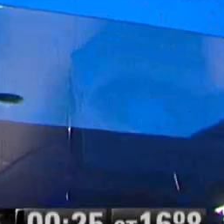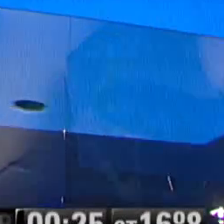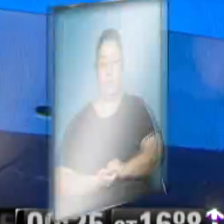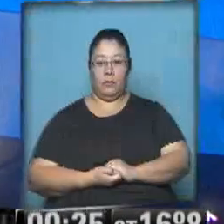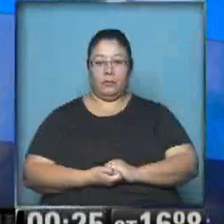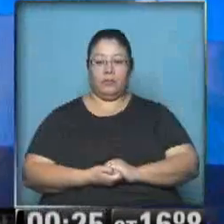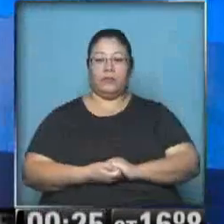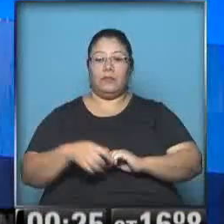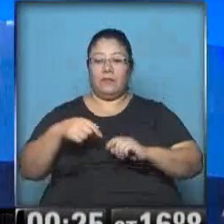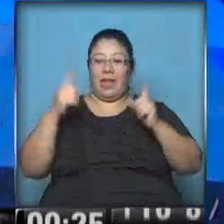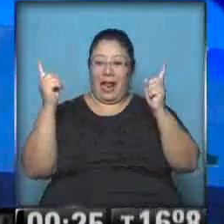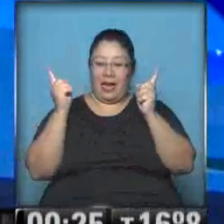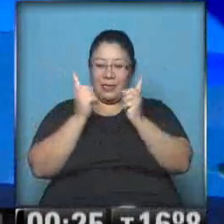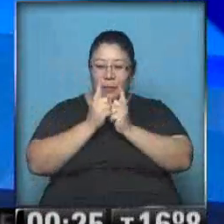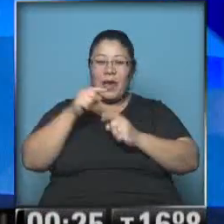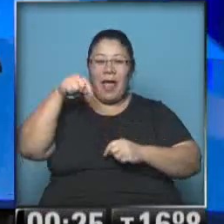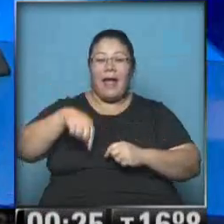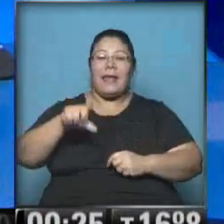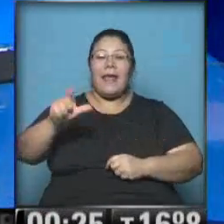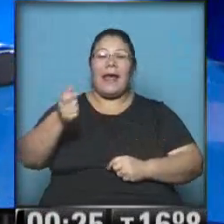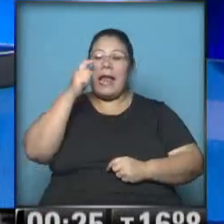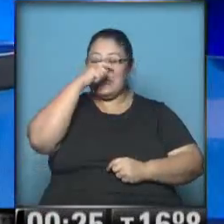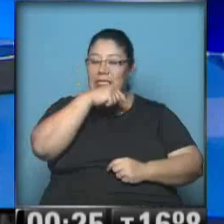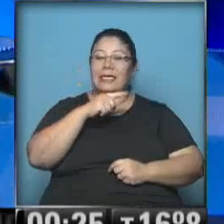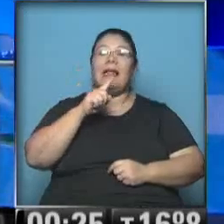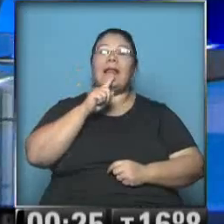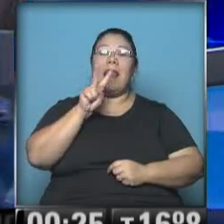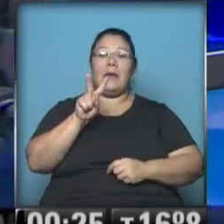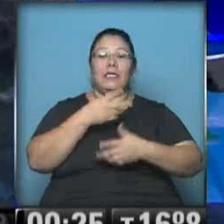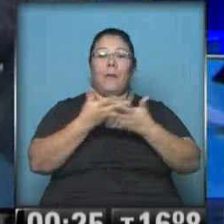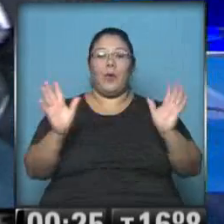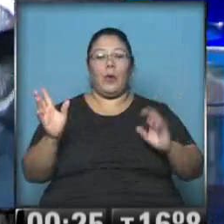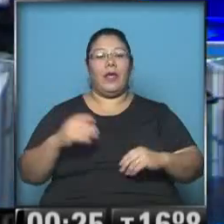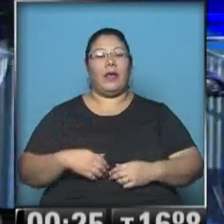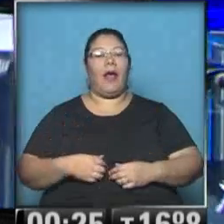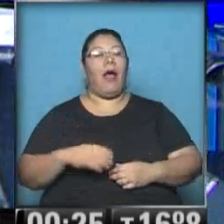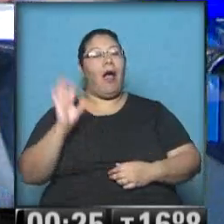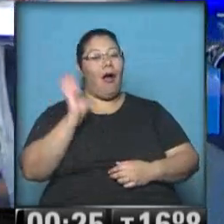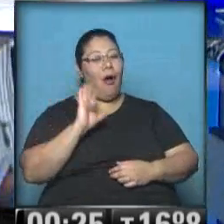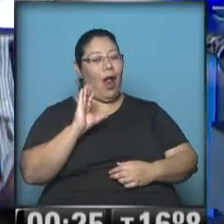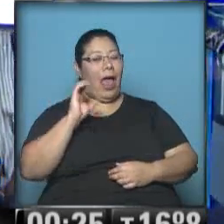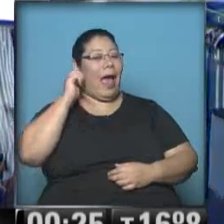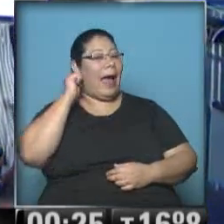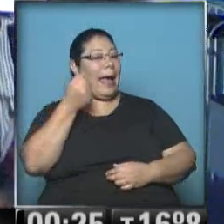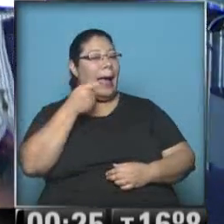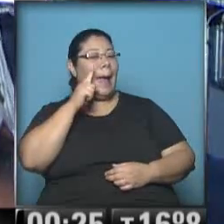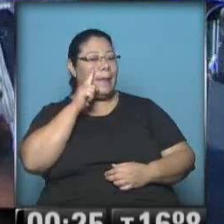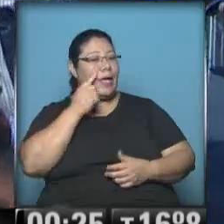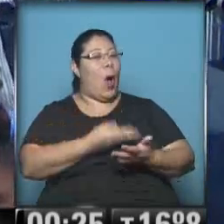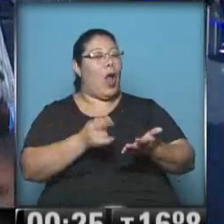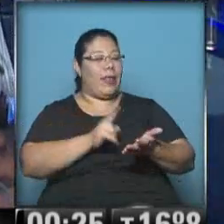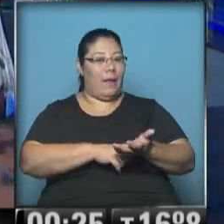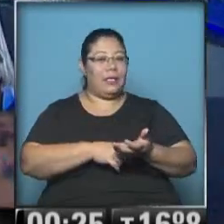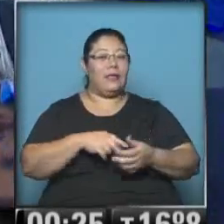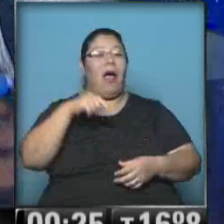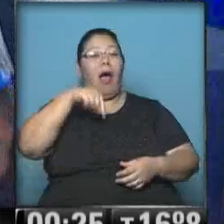Esto todavía es el resumen de noticias de la televisión pública. Gaby Previtera, hola nuevamente. Hola. Vamos a hablar de fútbol, vamos a hablar